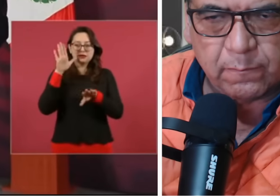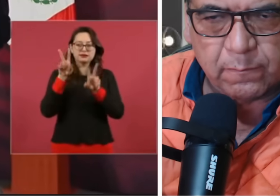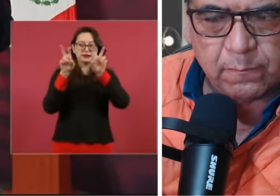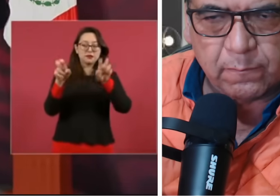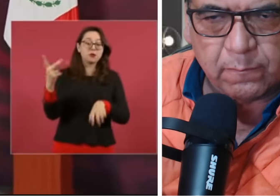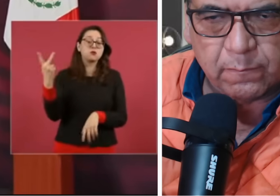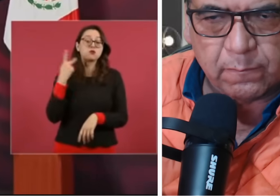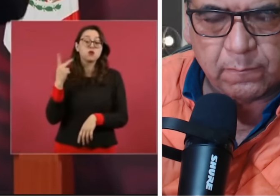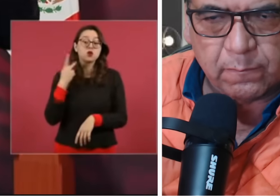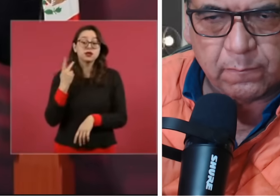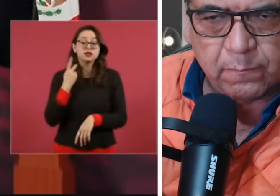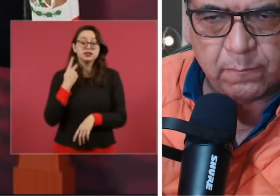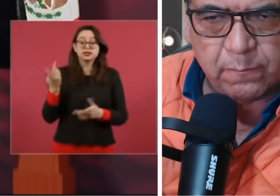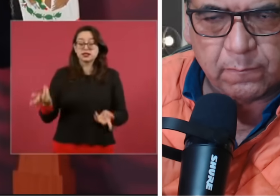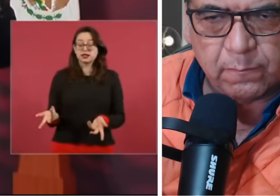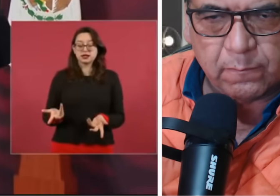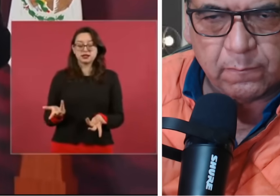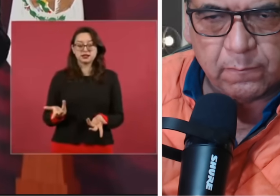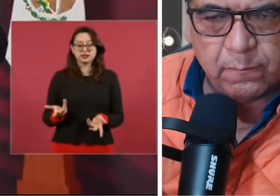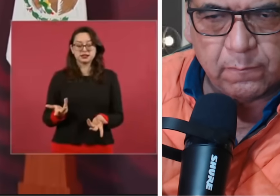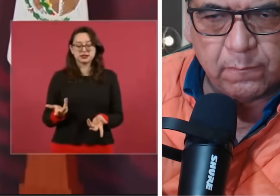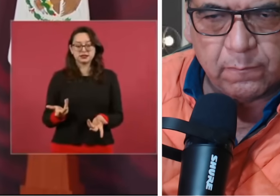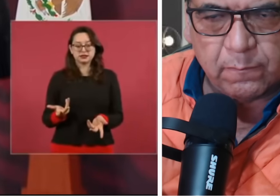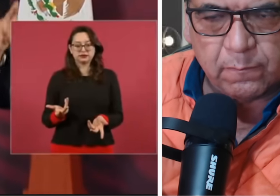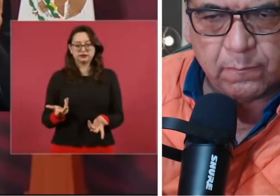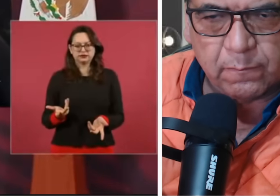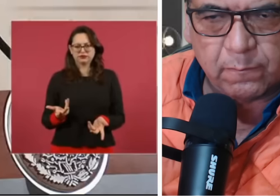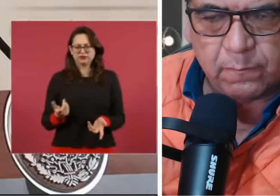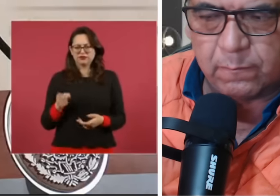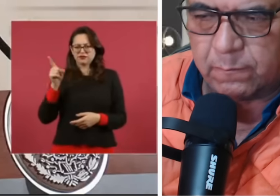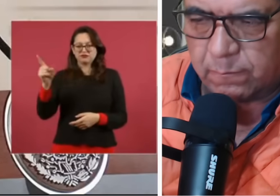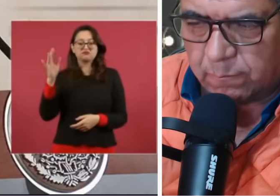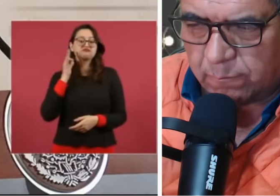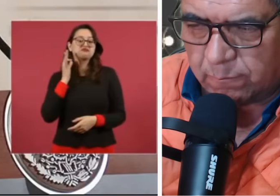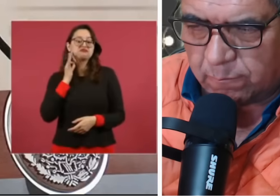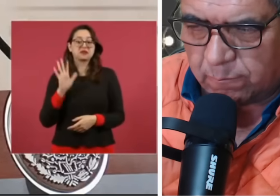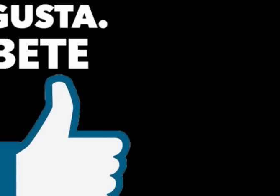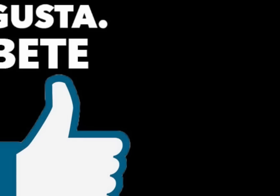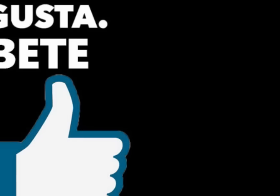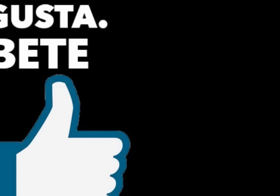descomunal, tiene muchísima protección. Es como si él fuese el gobernador.